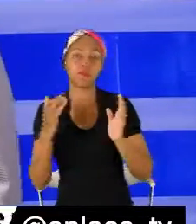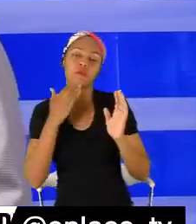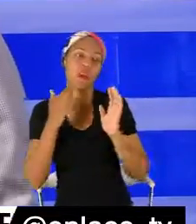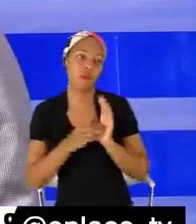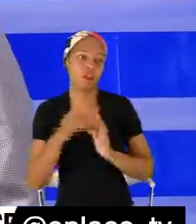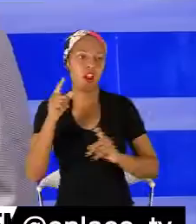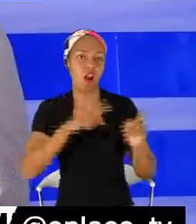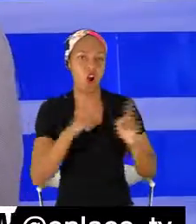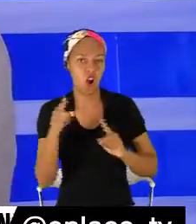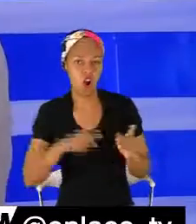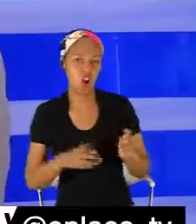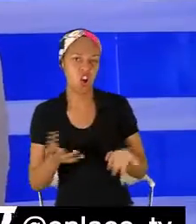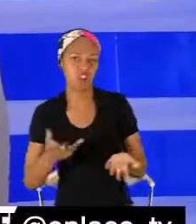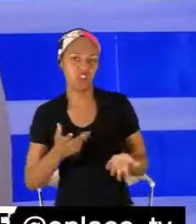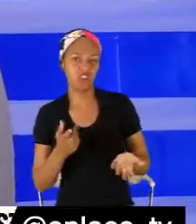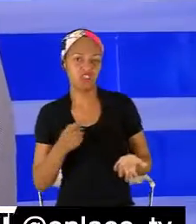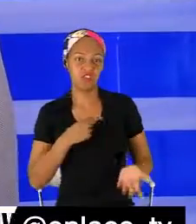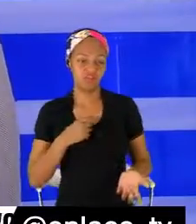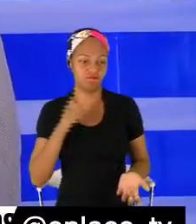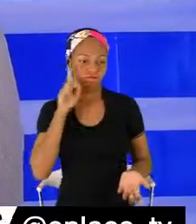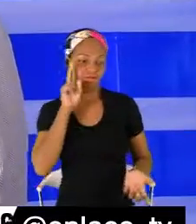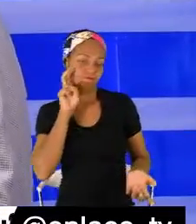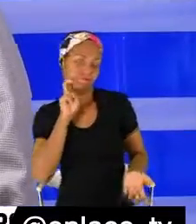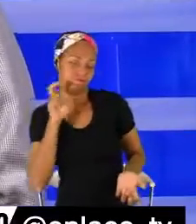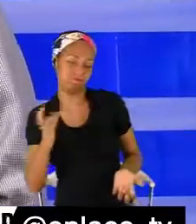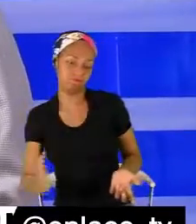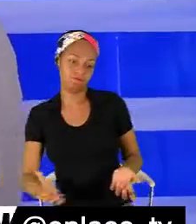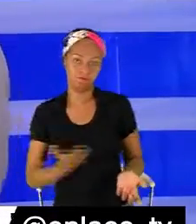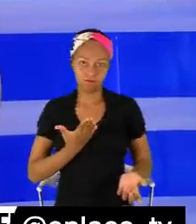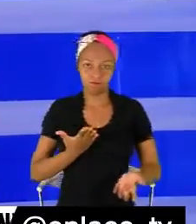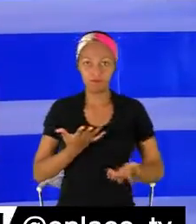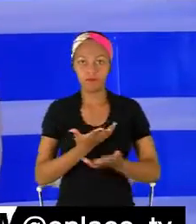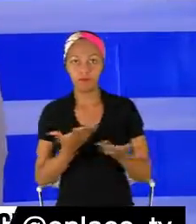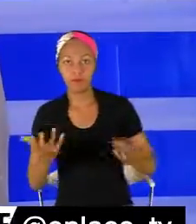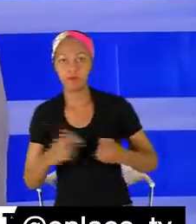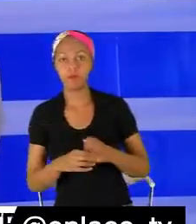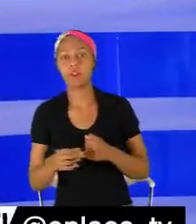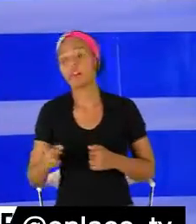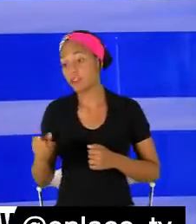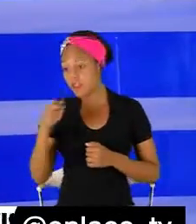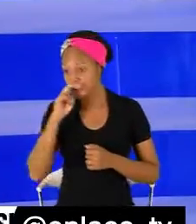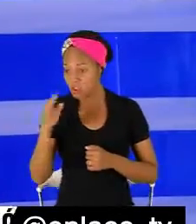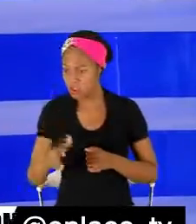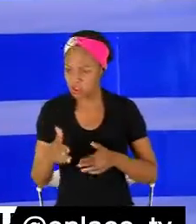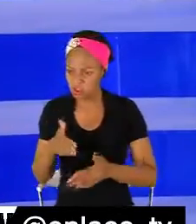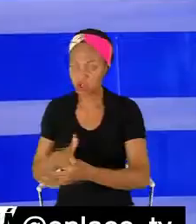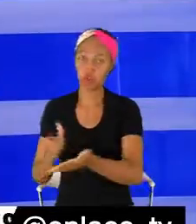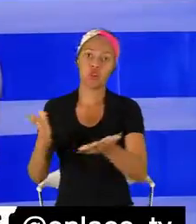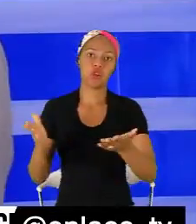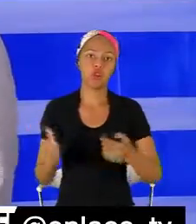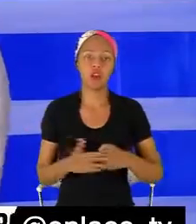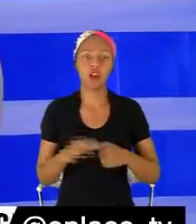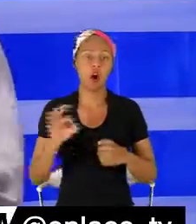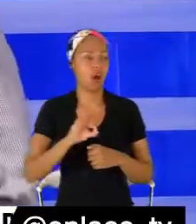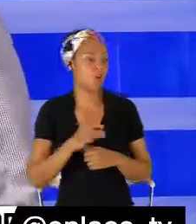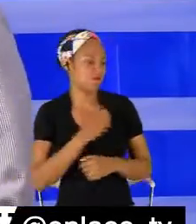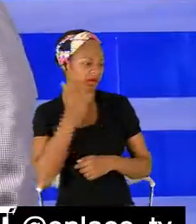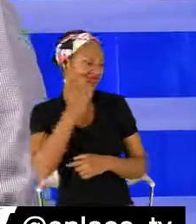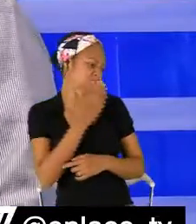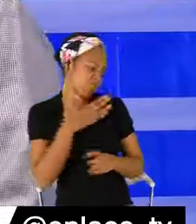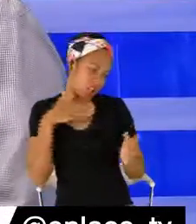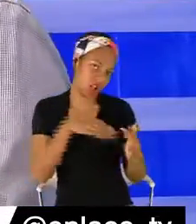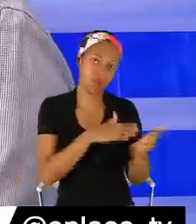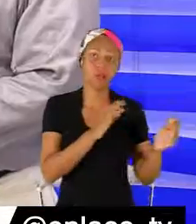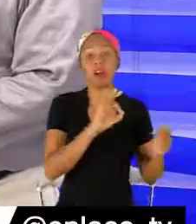violencia contra el menor, la violencia contra el adulto mayor y la violencia contra la